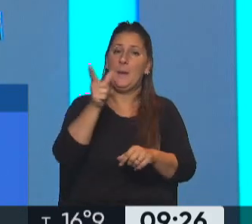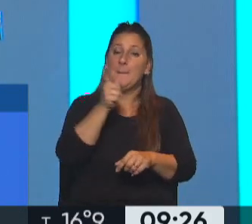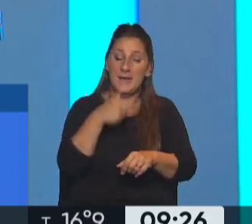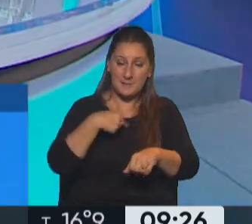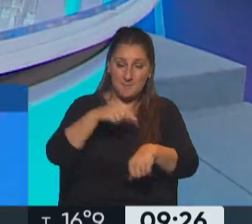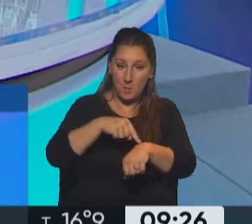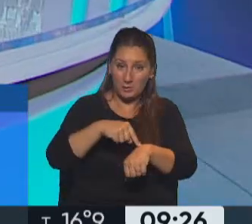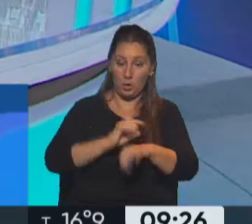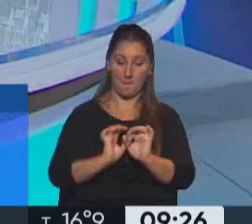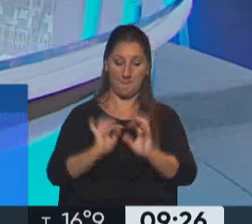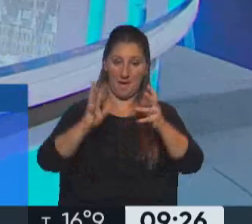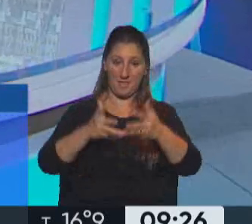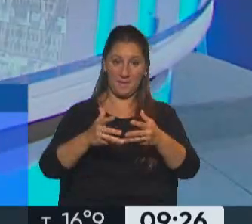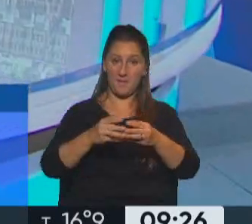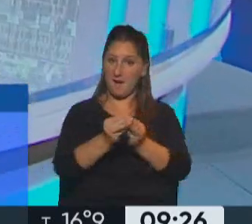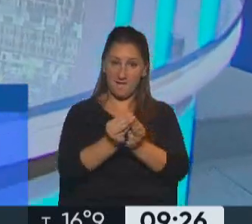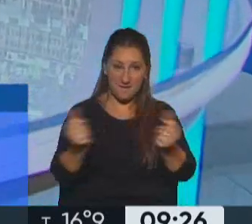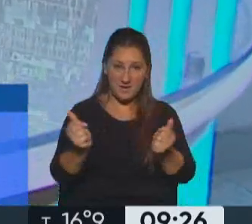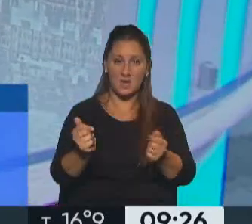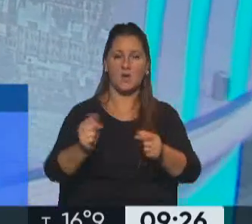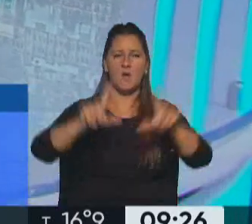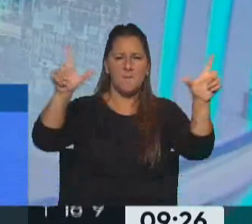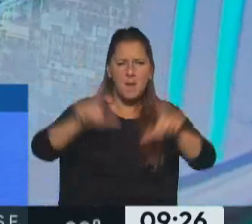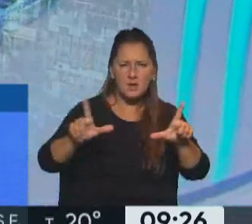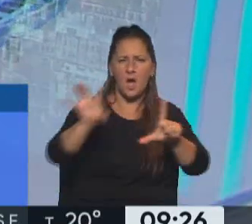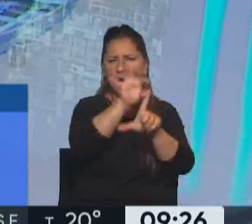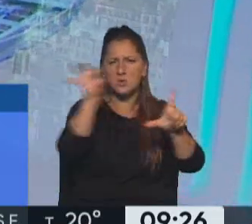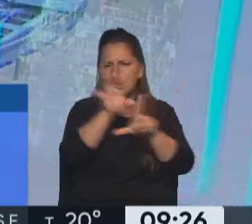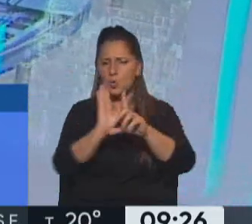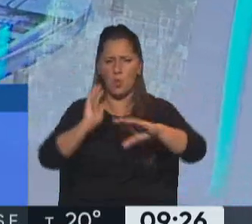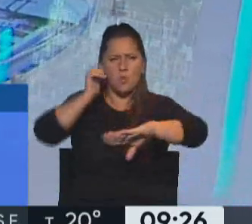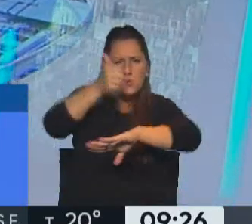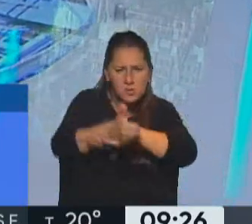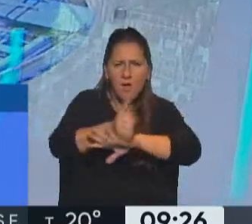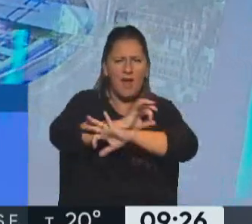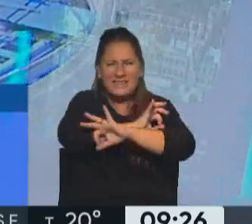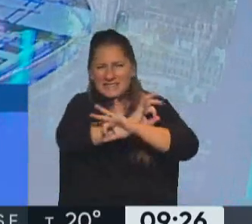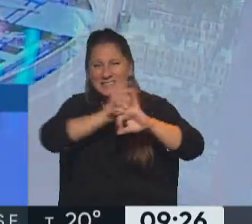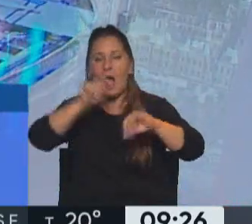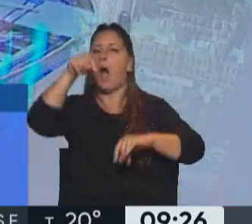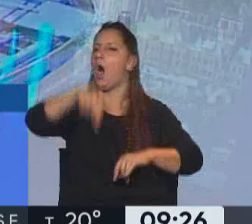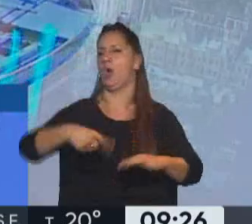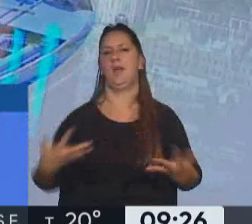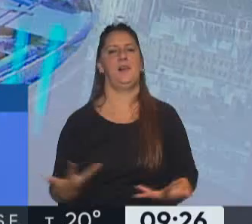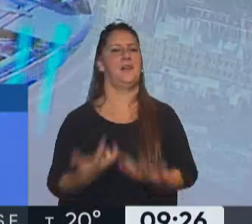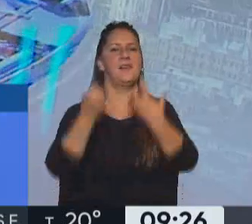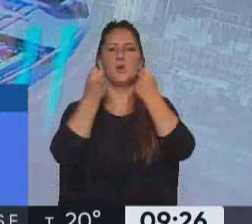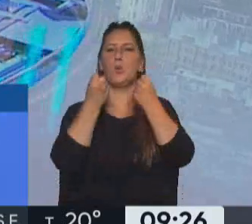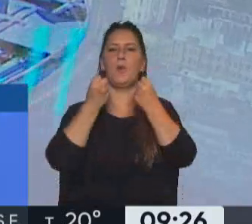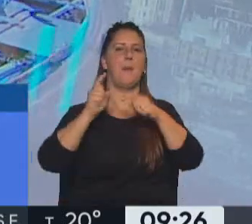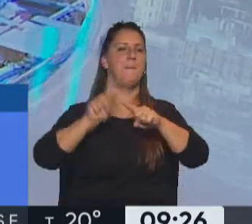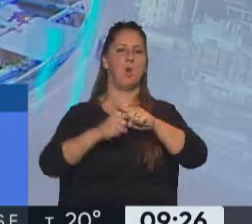momento, después de la pandemia, después de haber estado 2 años con pantallas, de no ocupar el espacio público, de volver a recuperar la política en el